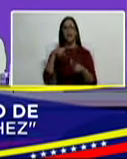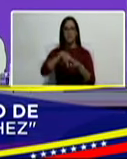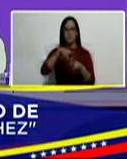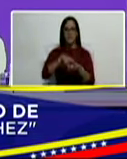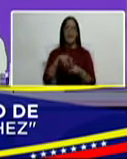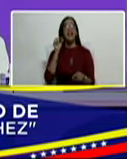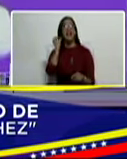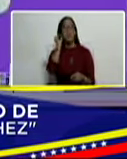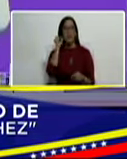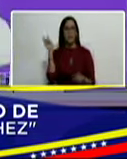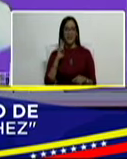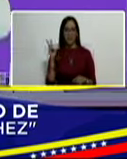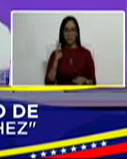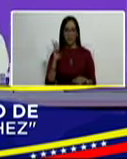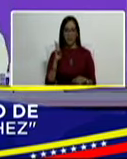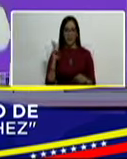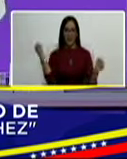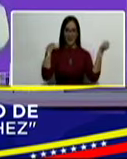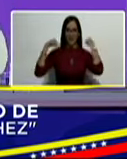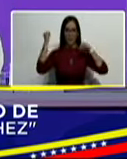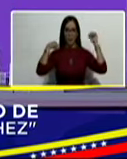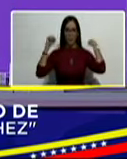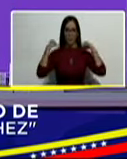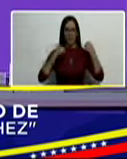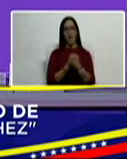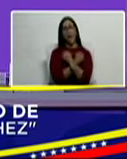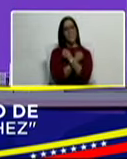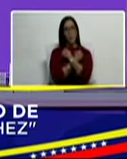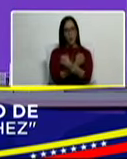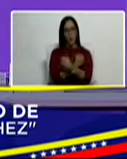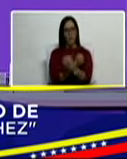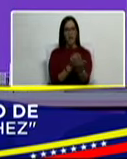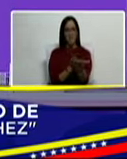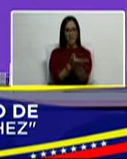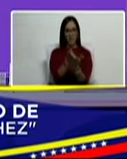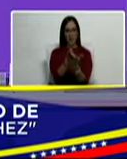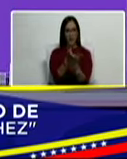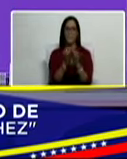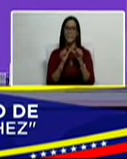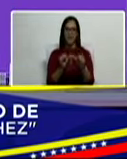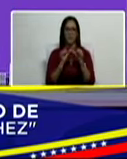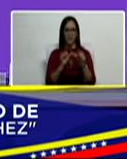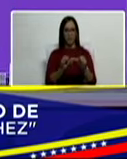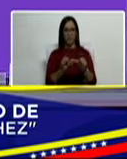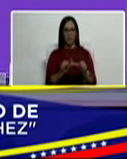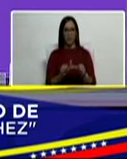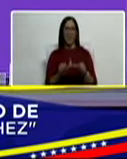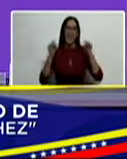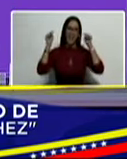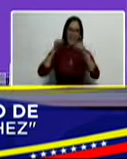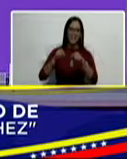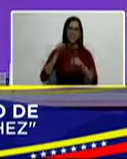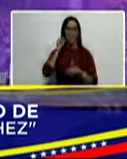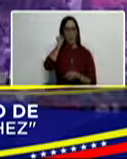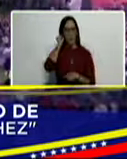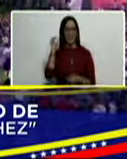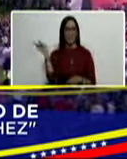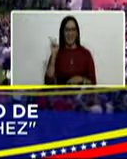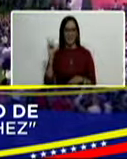mujer venezolana es rebeldía amorosa y permanente, perpetua. Esa es la mujer